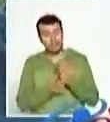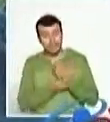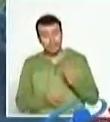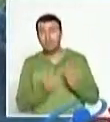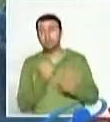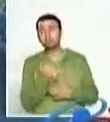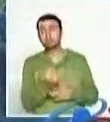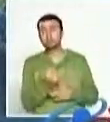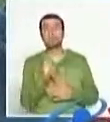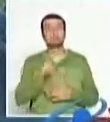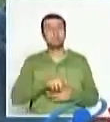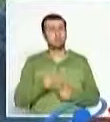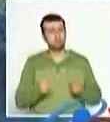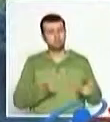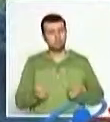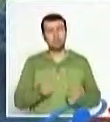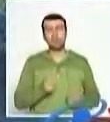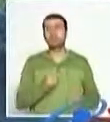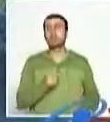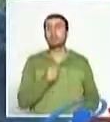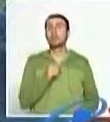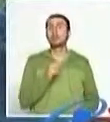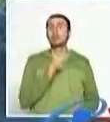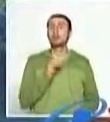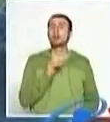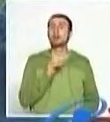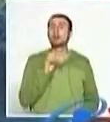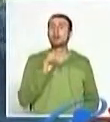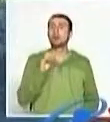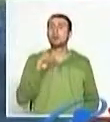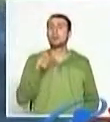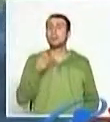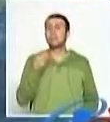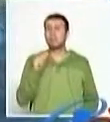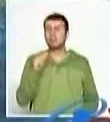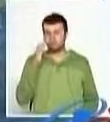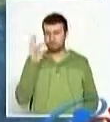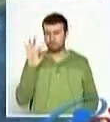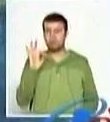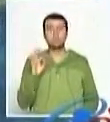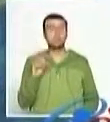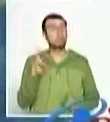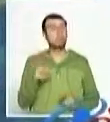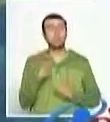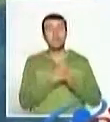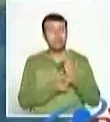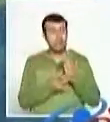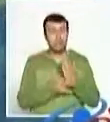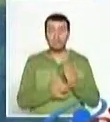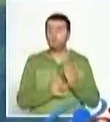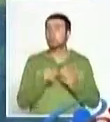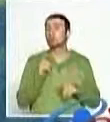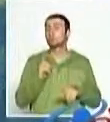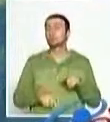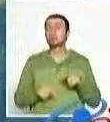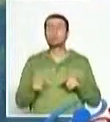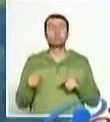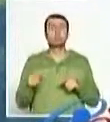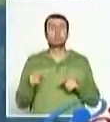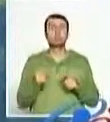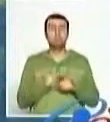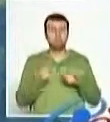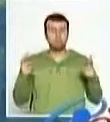de omegas 3, omegas sanos, y las grasas, digamos, que sean no saturadas, porque nosotros